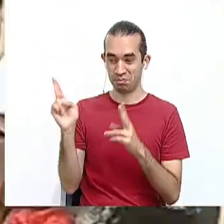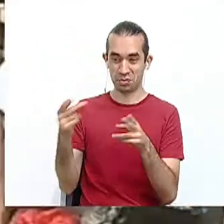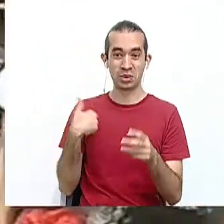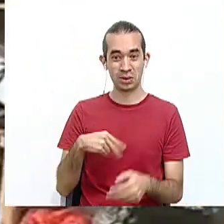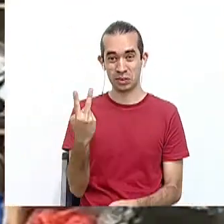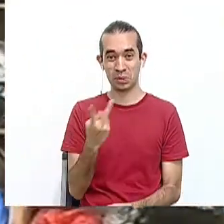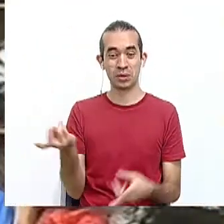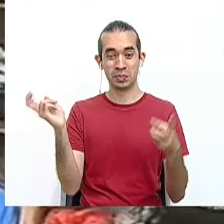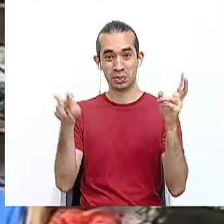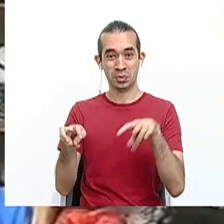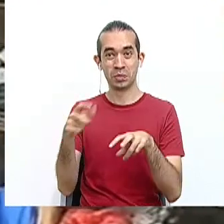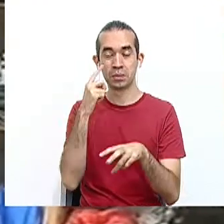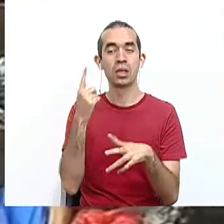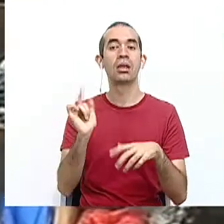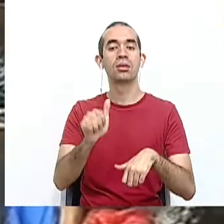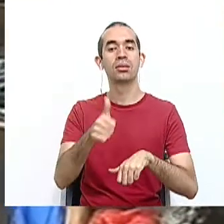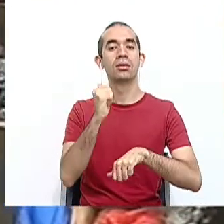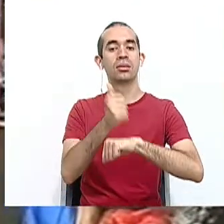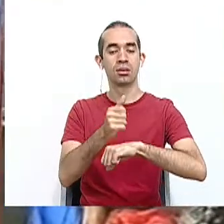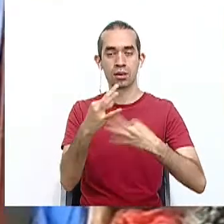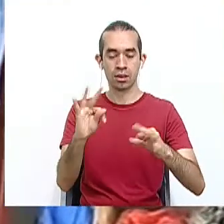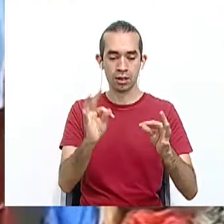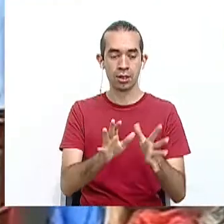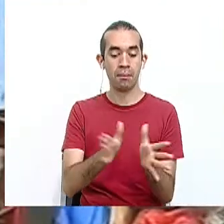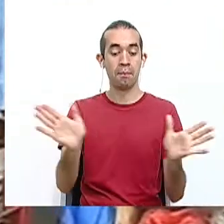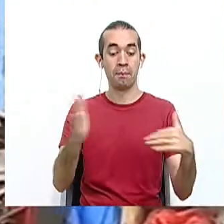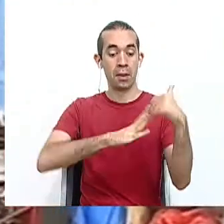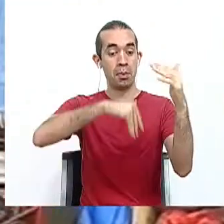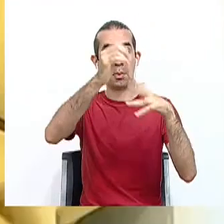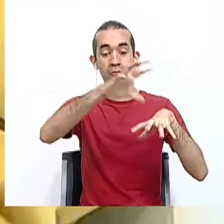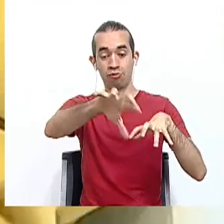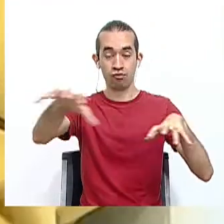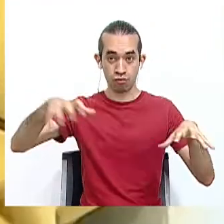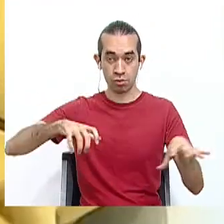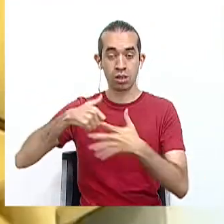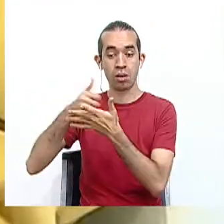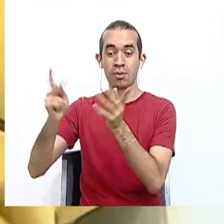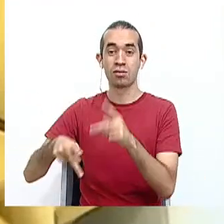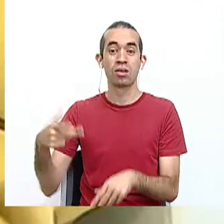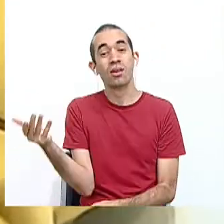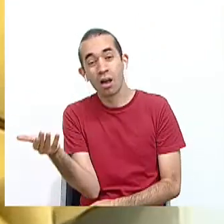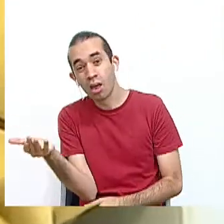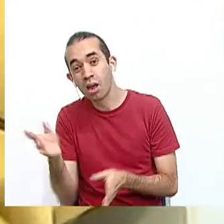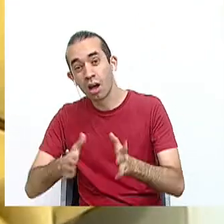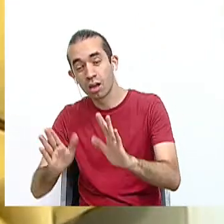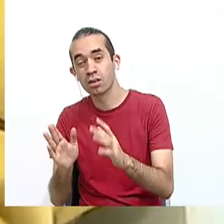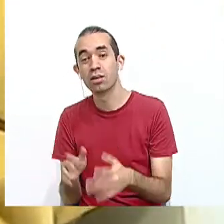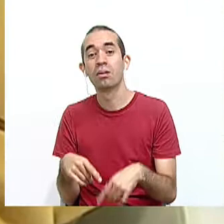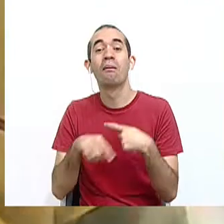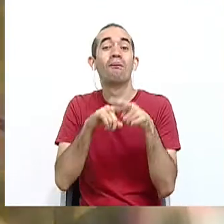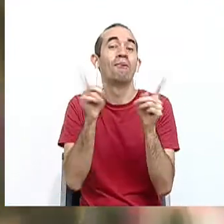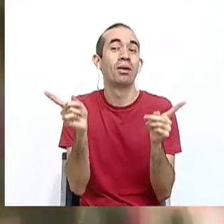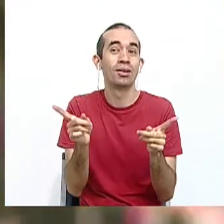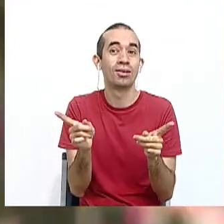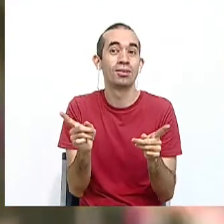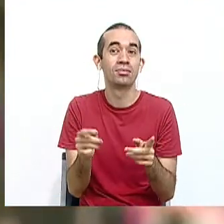intentan levantar espacios más grandes que permitan ayudar a más personas en indigencia, pero... Uno